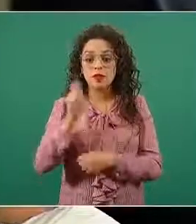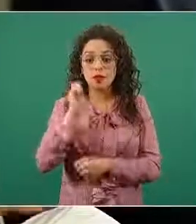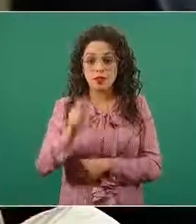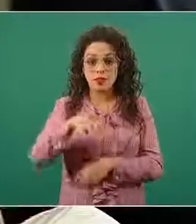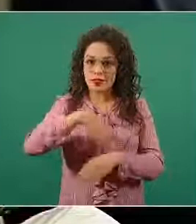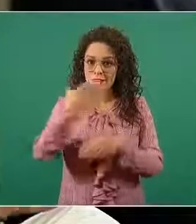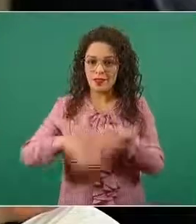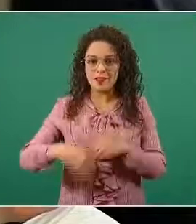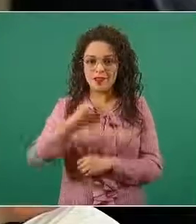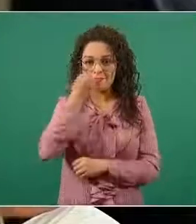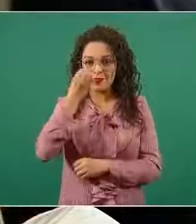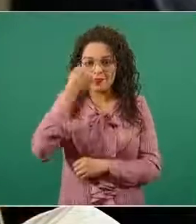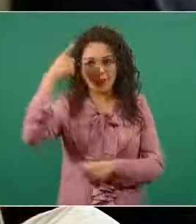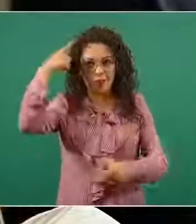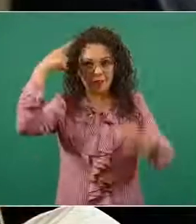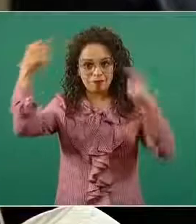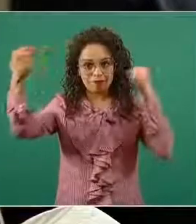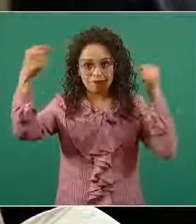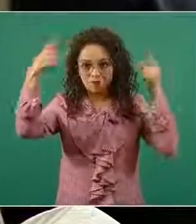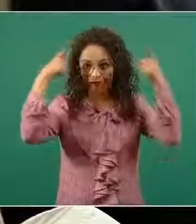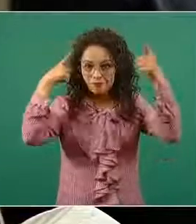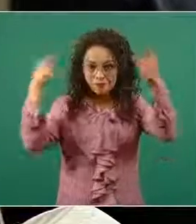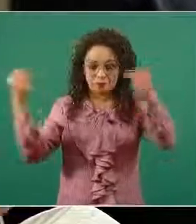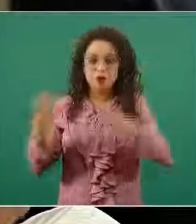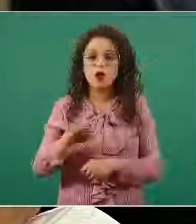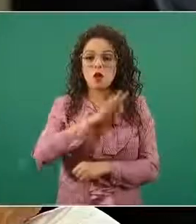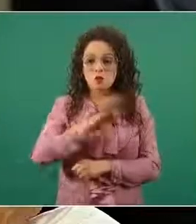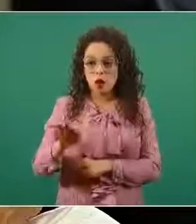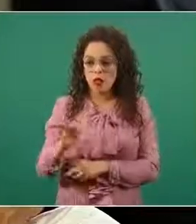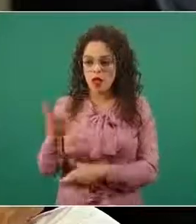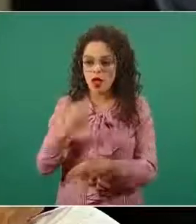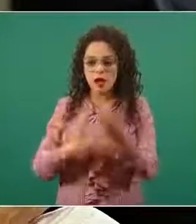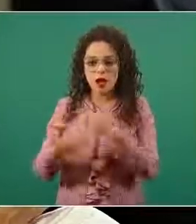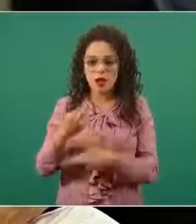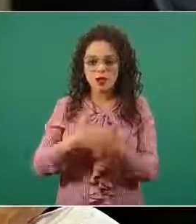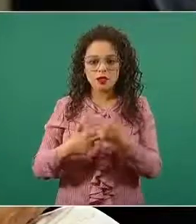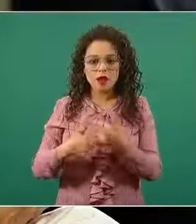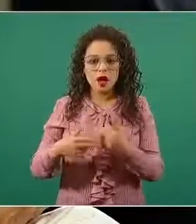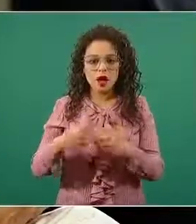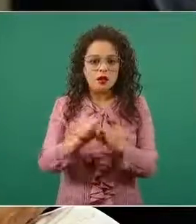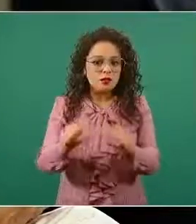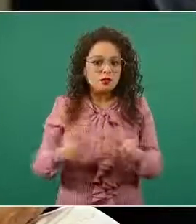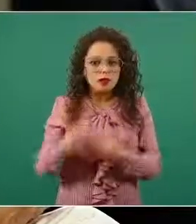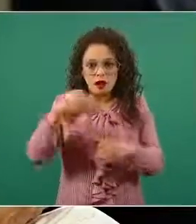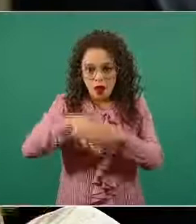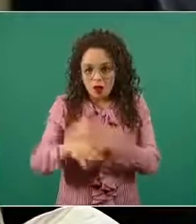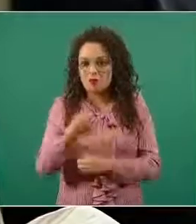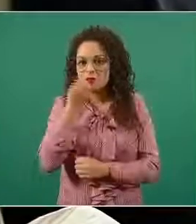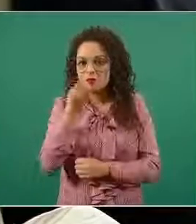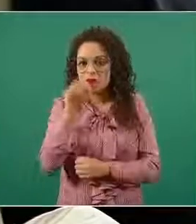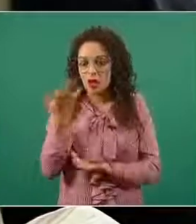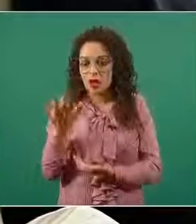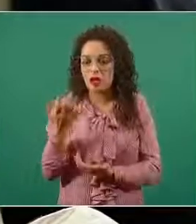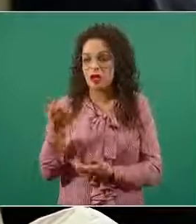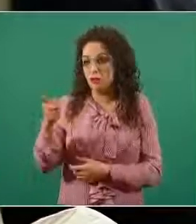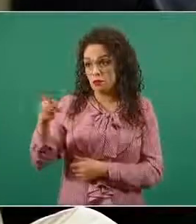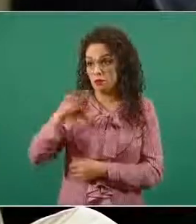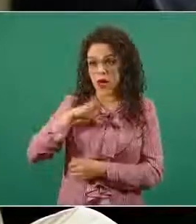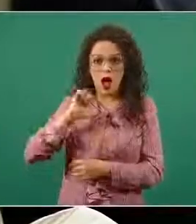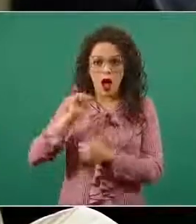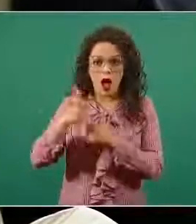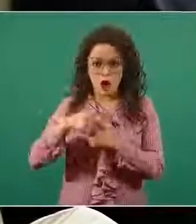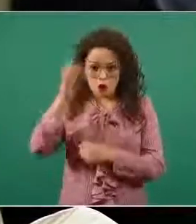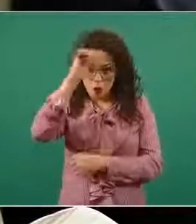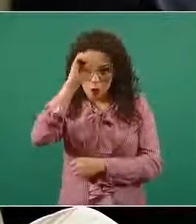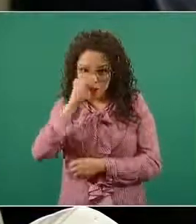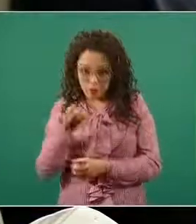titularse, ¿no?, que estén por terminar sus estudios, pueden empezar a regresar a las clases. Entonces no sé si tengan algún comentario sobre esto, y nada más si nos podrían regalar de nuevo